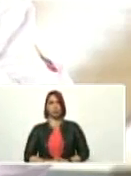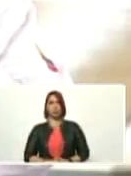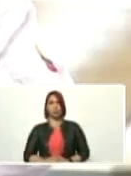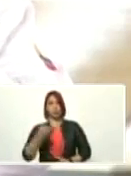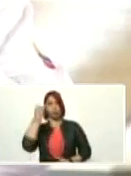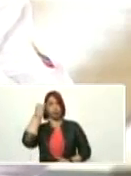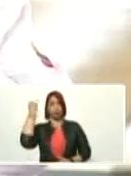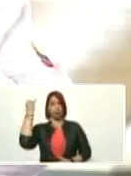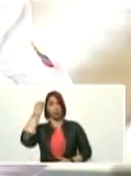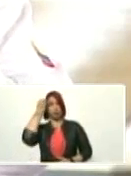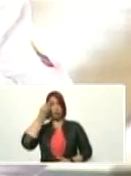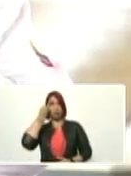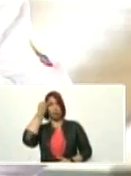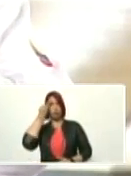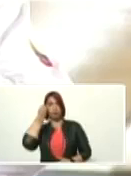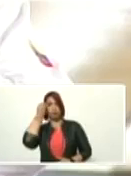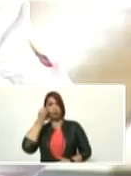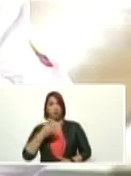Inspirado